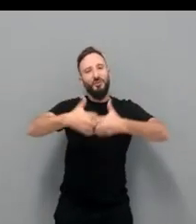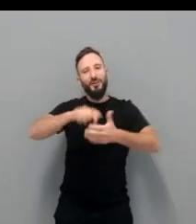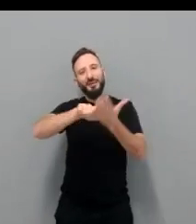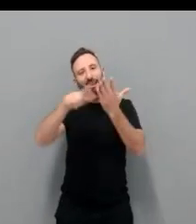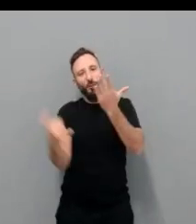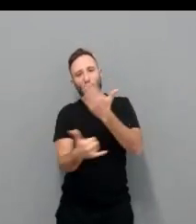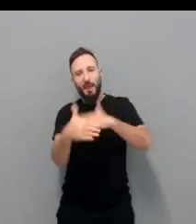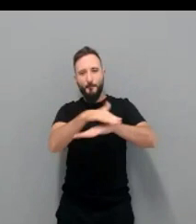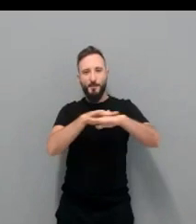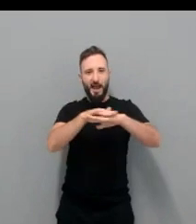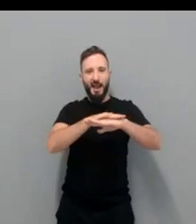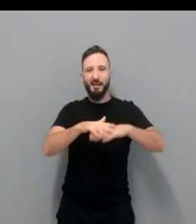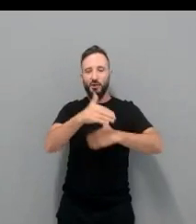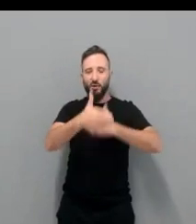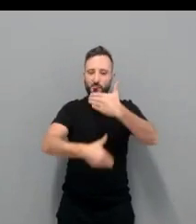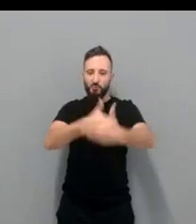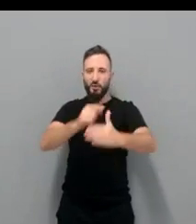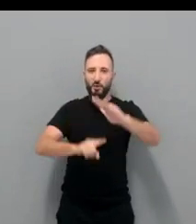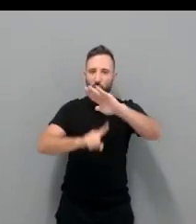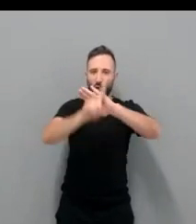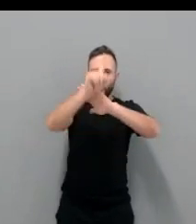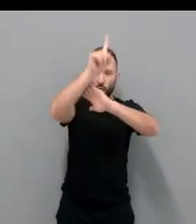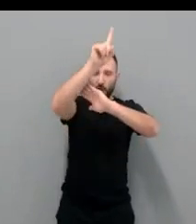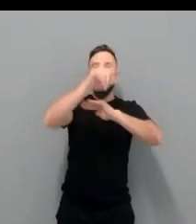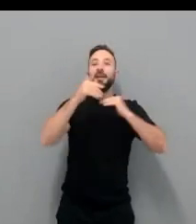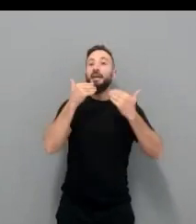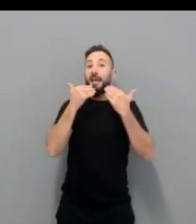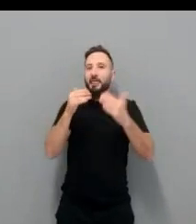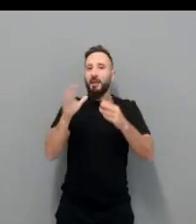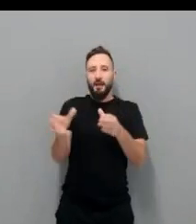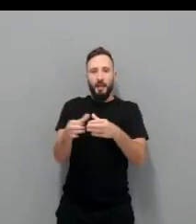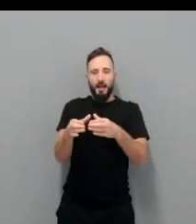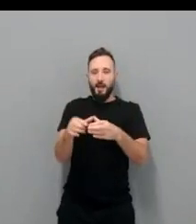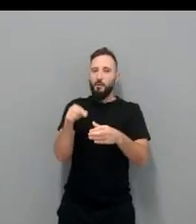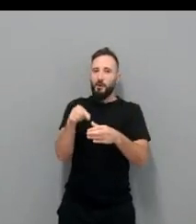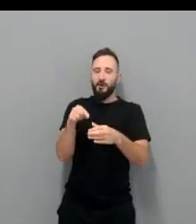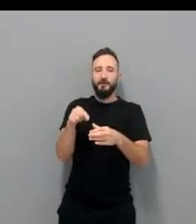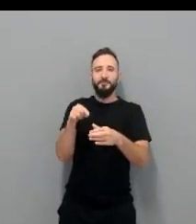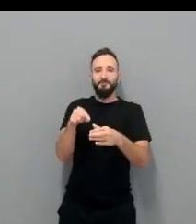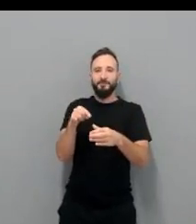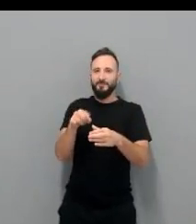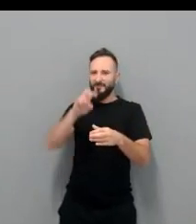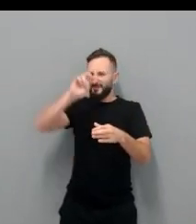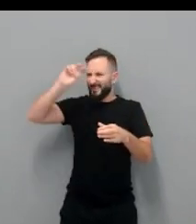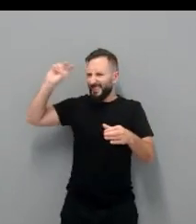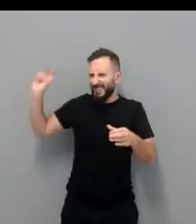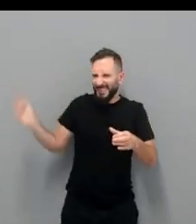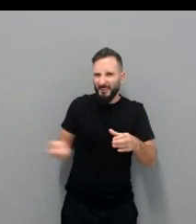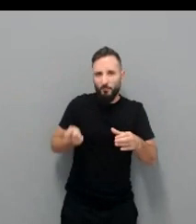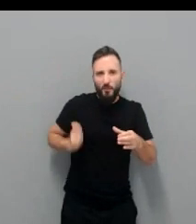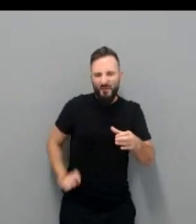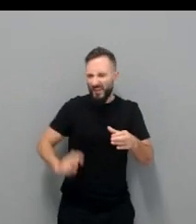lenguaje y hacer todo lo posible para ello, desde un equipo lo más multitudinario posible.